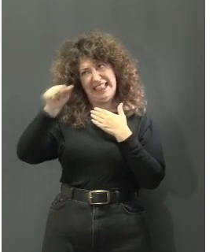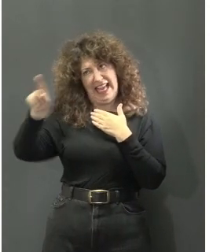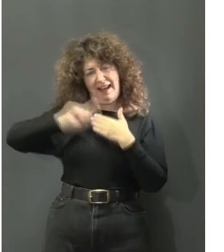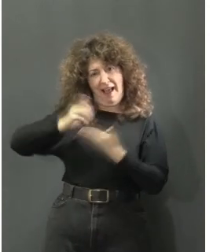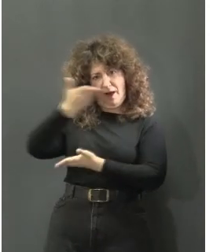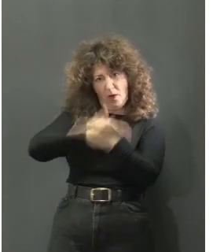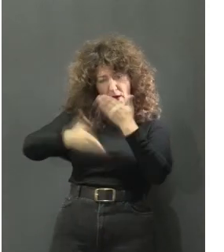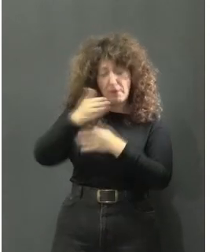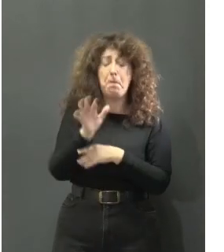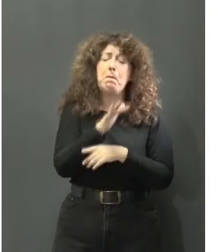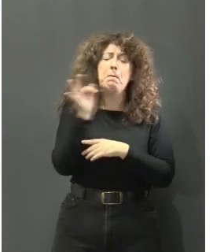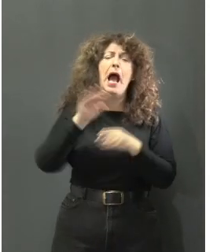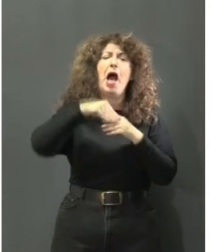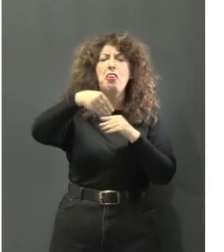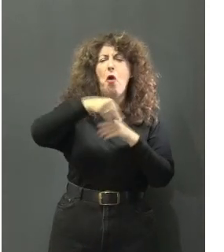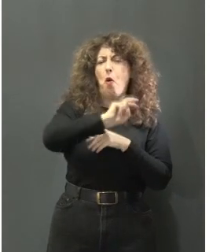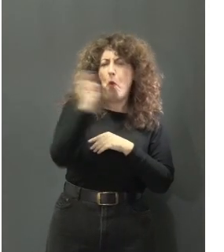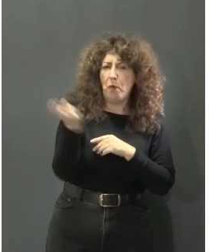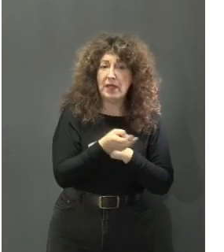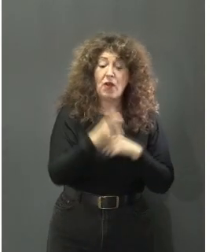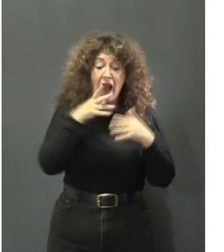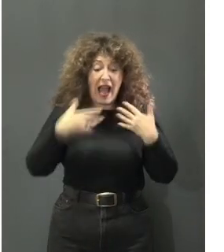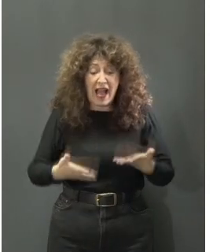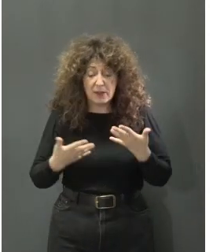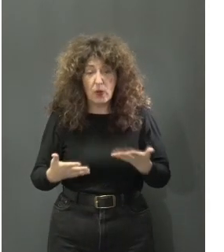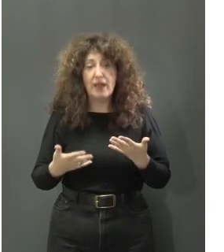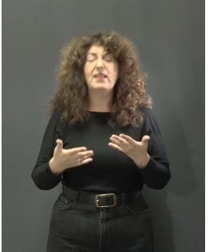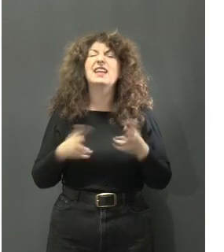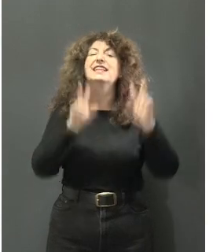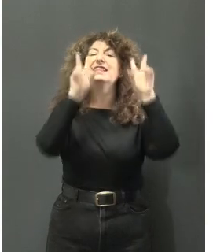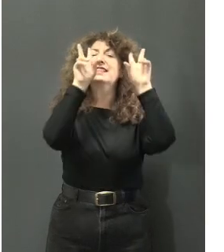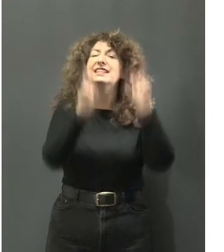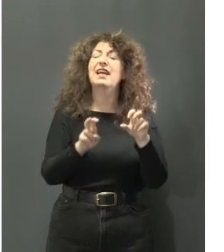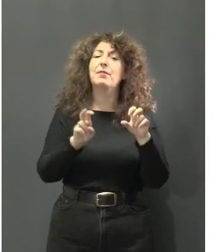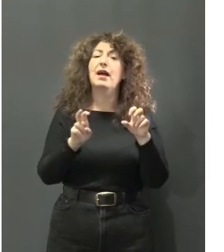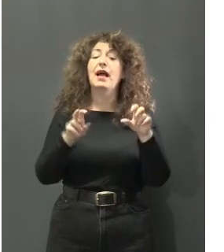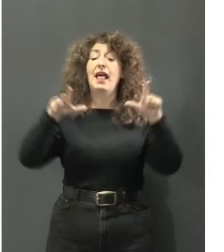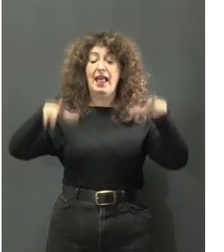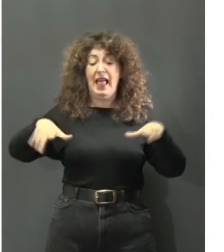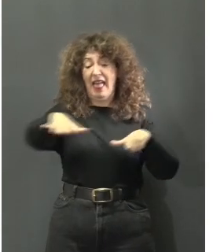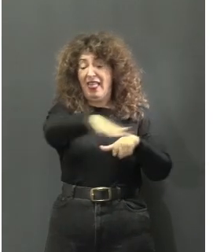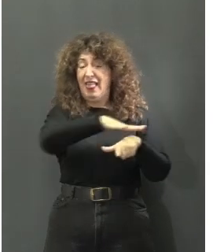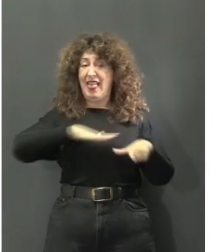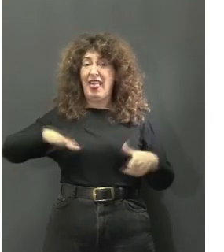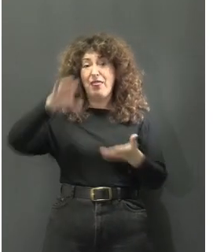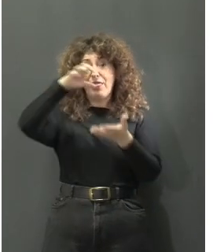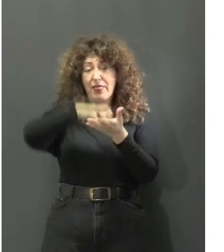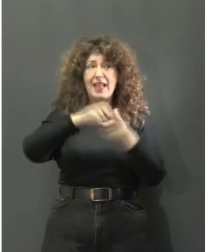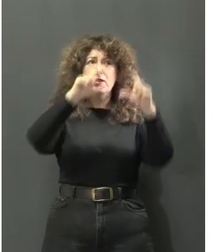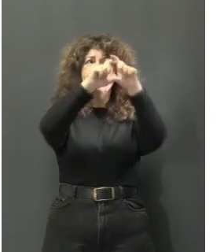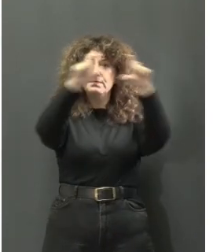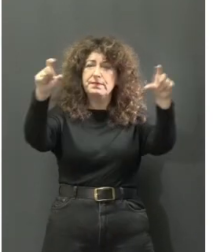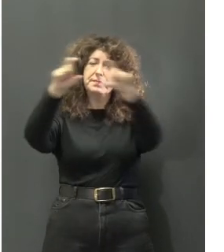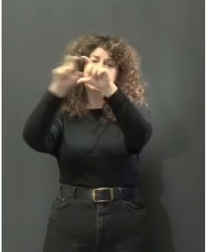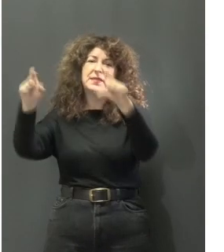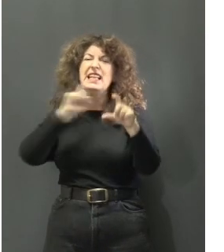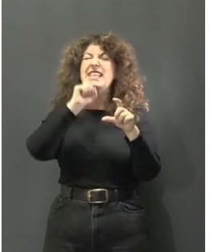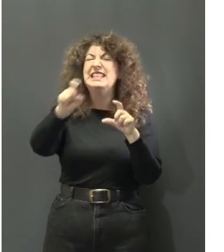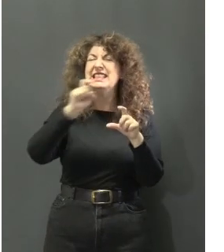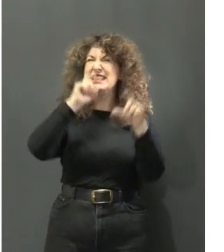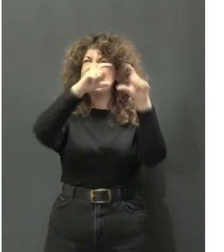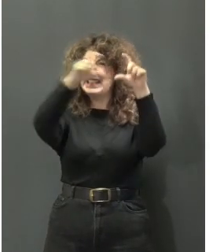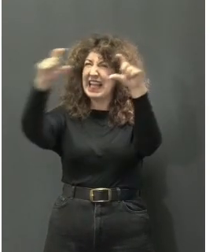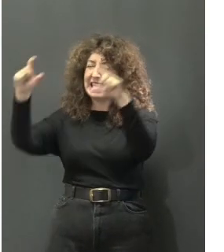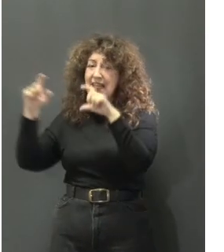de documentos, ¿no? Y en la actualidad estamos, como os comentaba, con el tema de la señalización del centro. En su momento también cambiamos la señalización por los temas del COVID